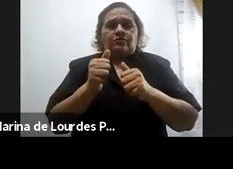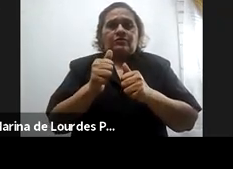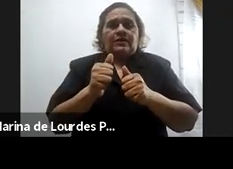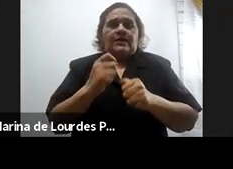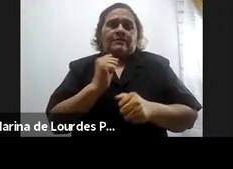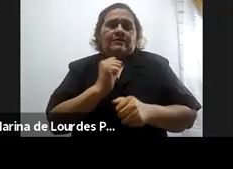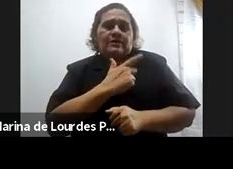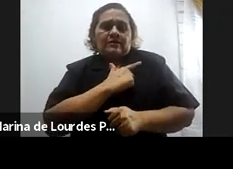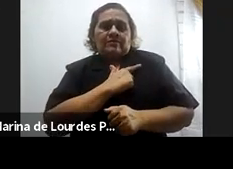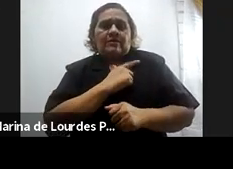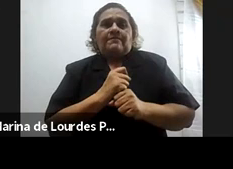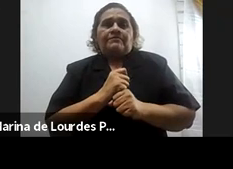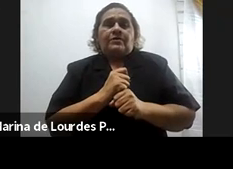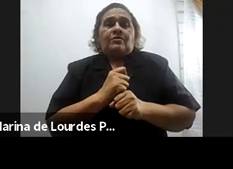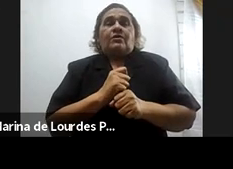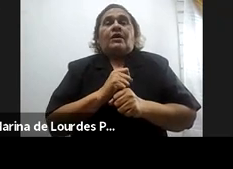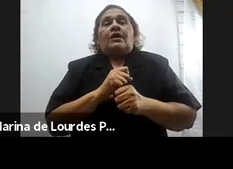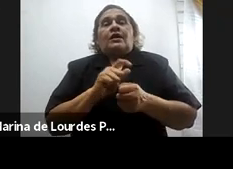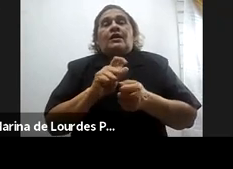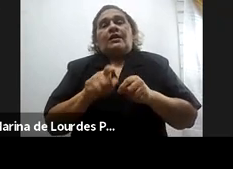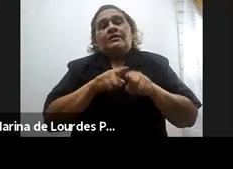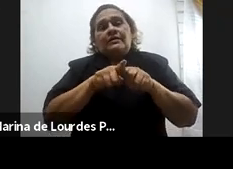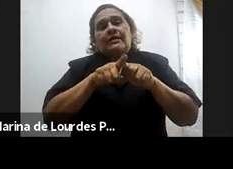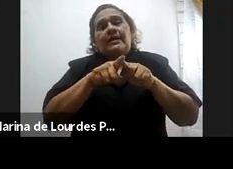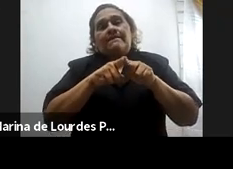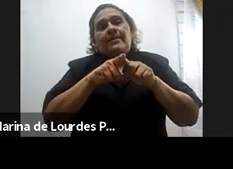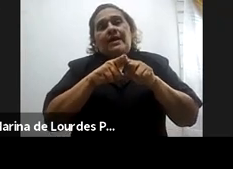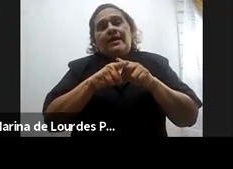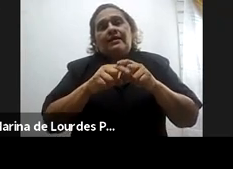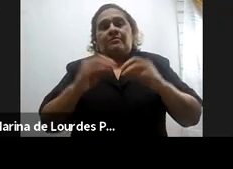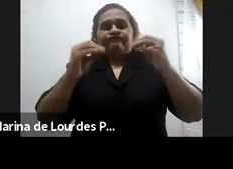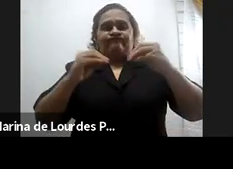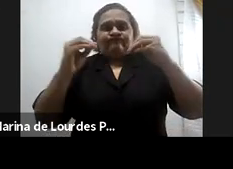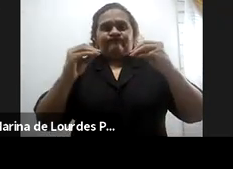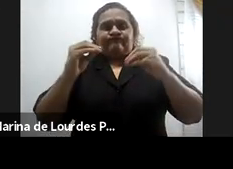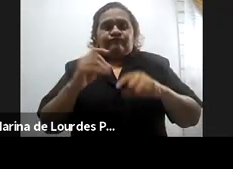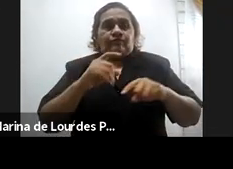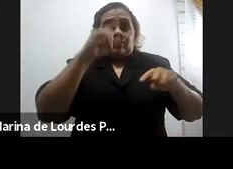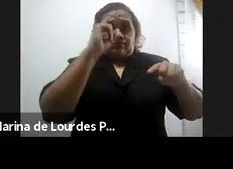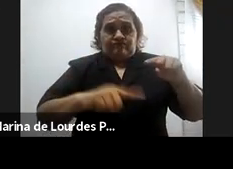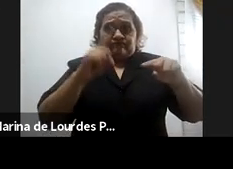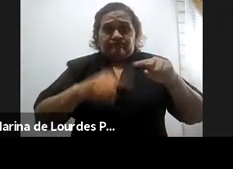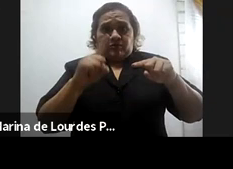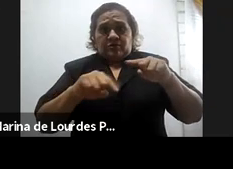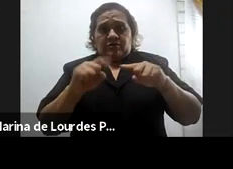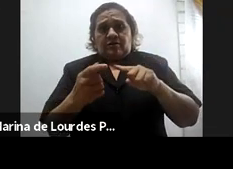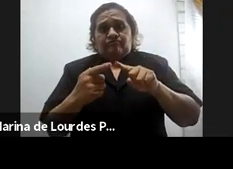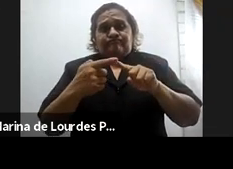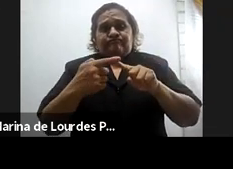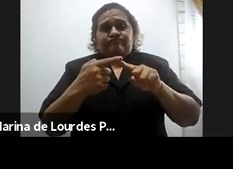dedos. Las limas de cartón también serán muy importantes para poder quitar el filo después de